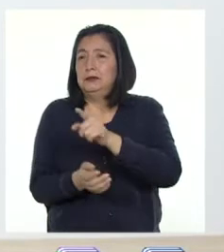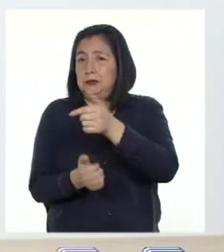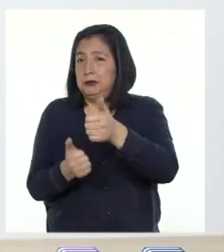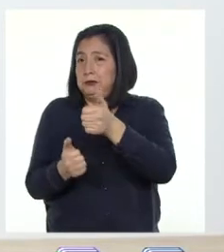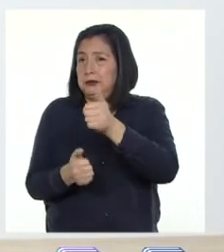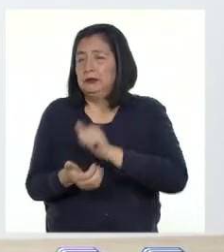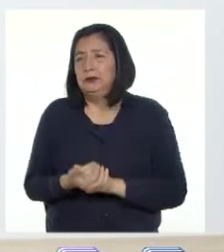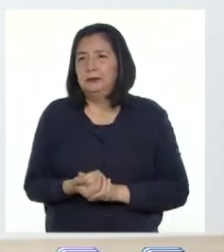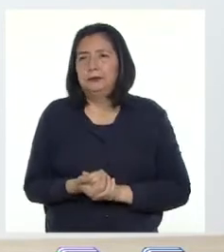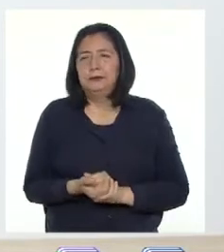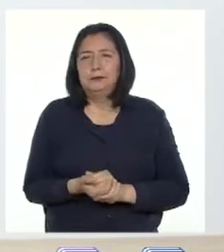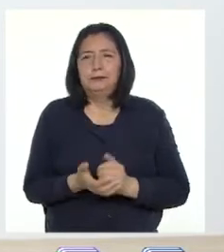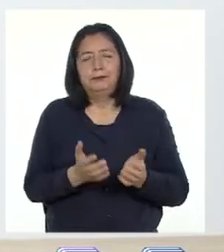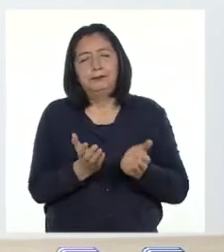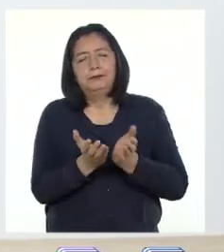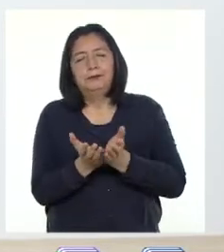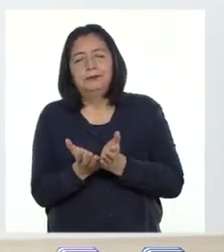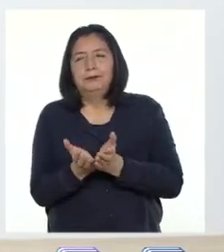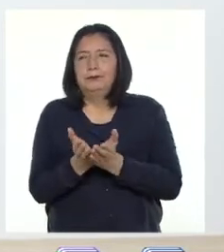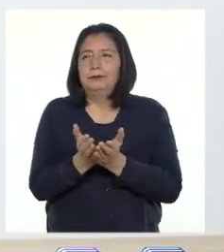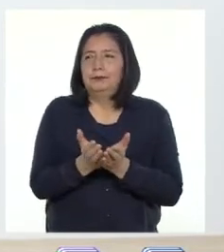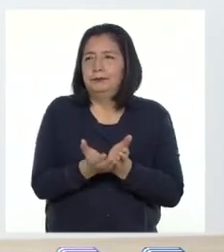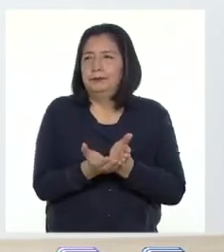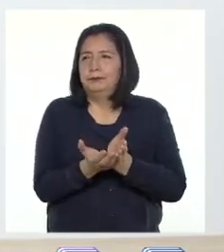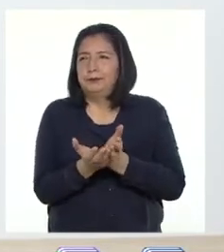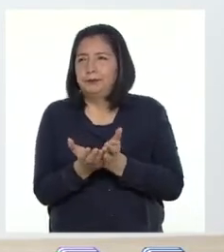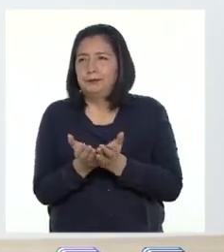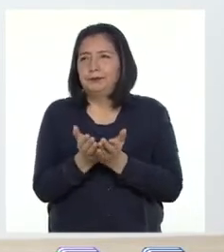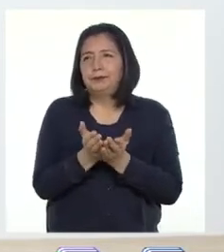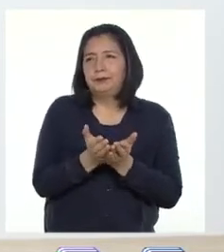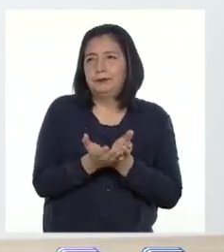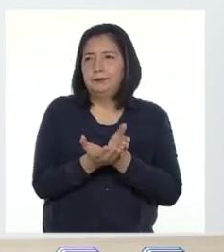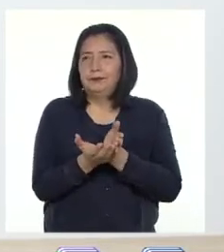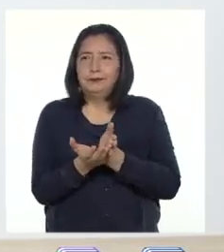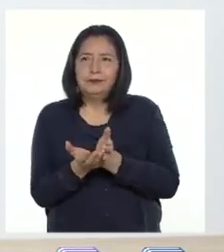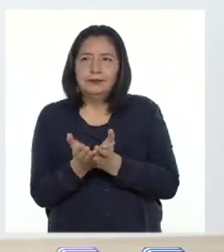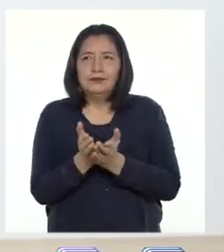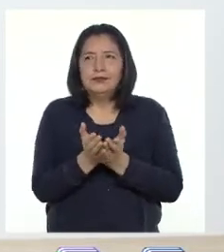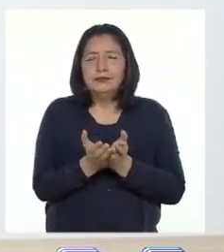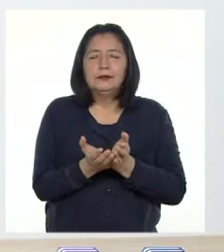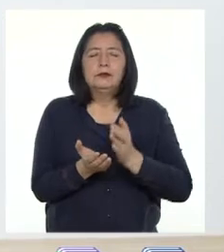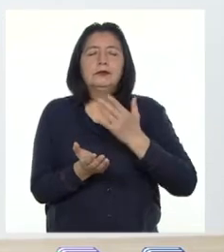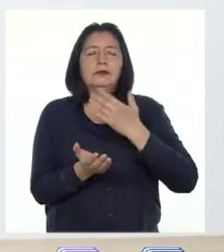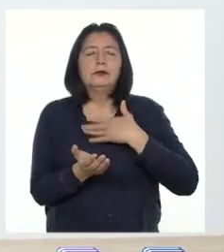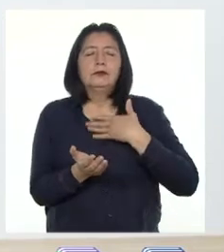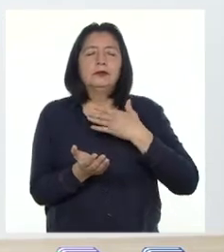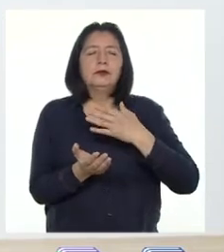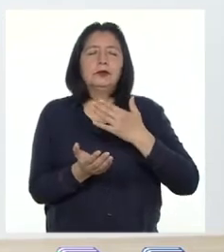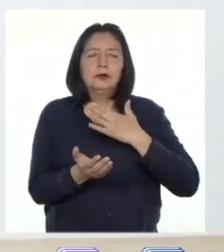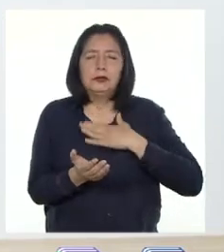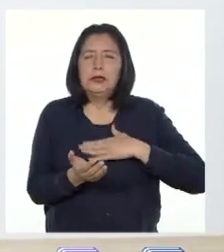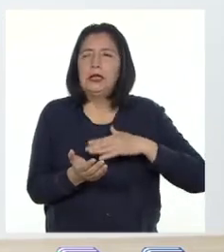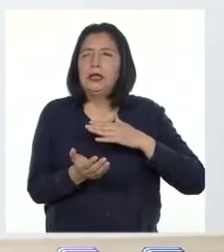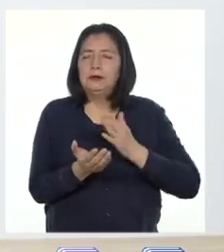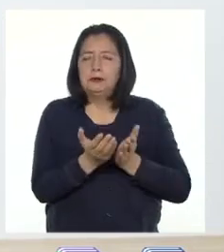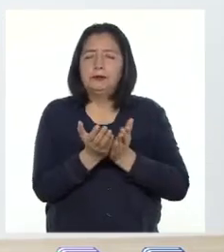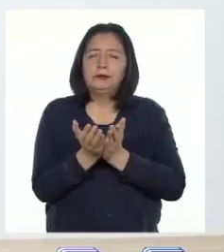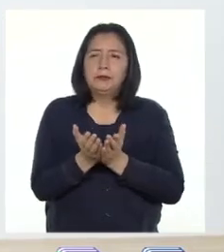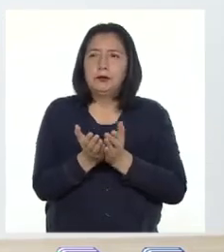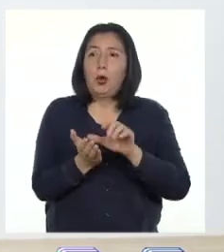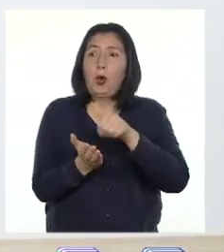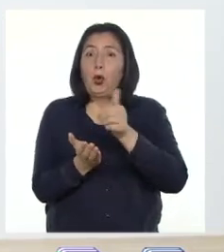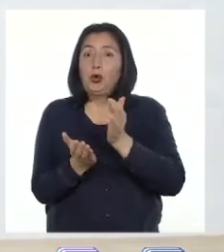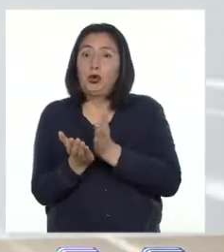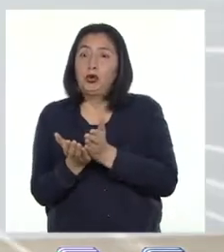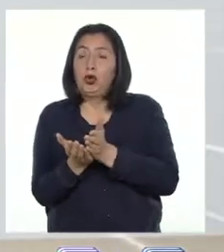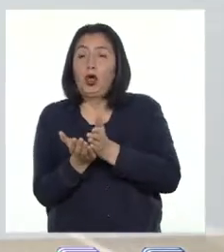bien. Espero ahí. Mantengo la respiración y la calma. Y ahora se viene otra